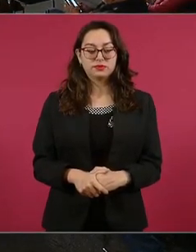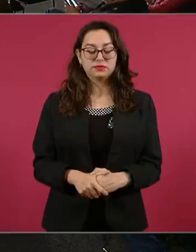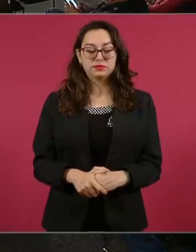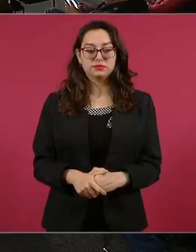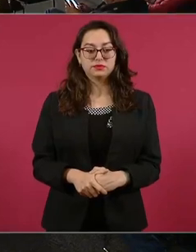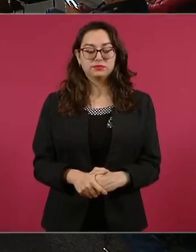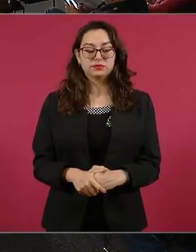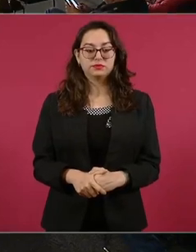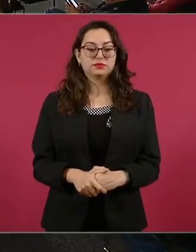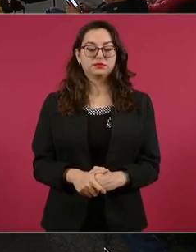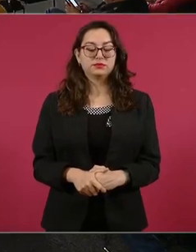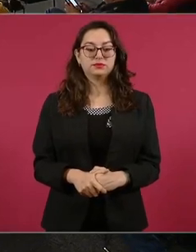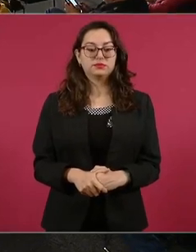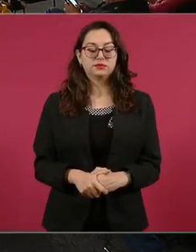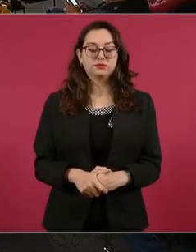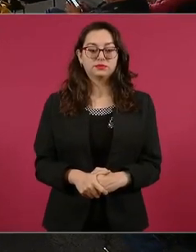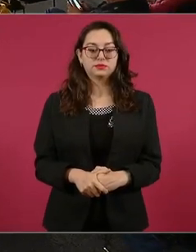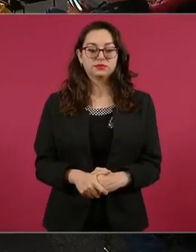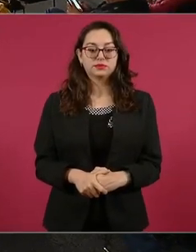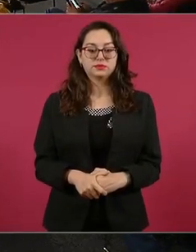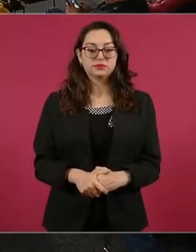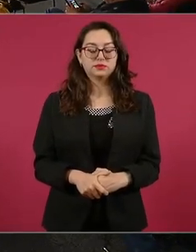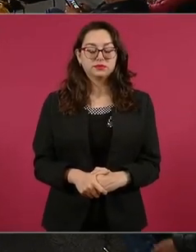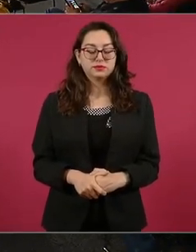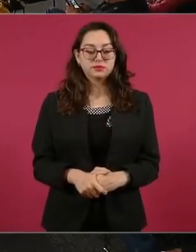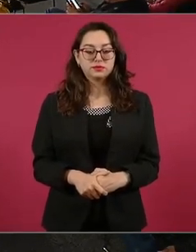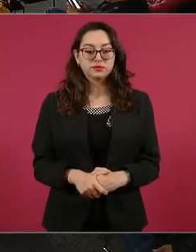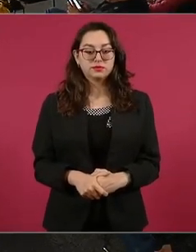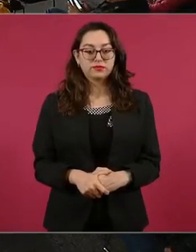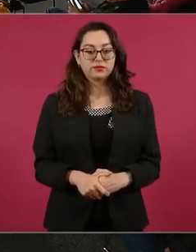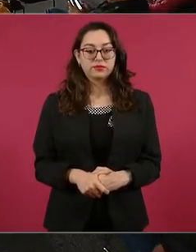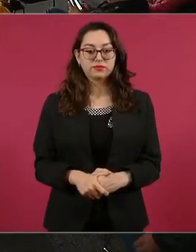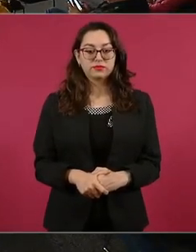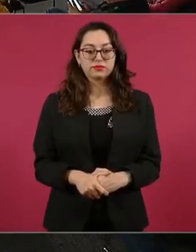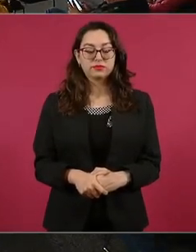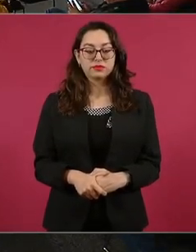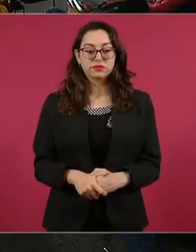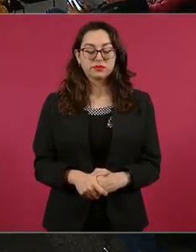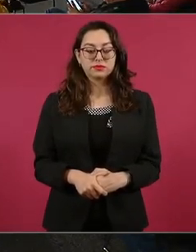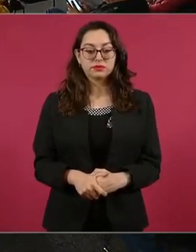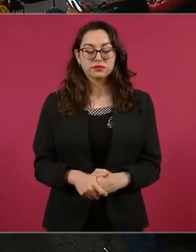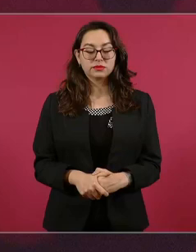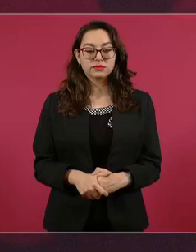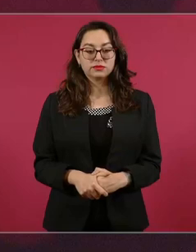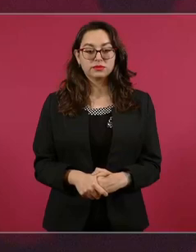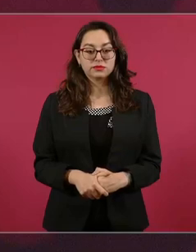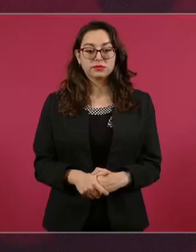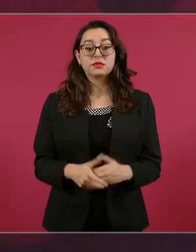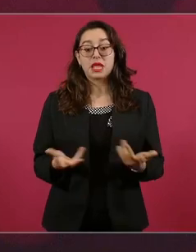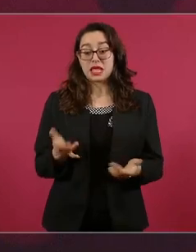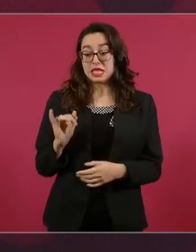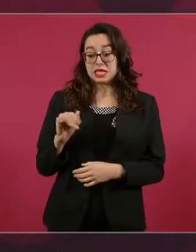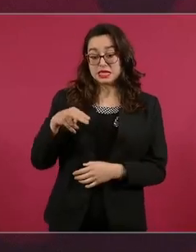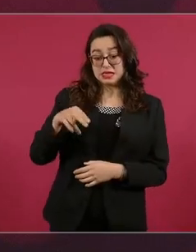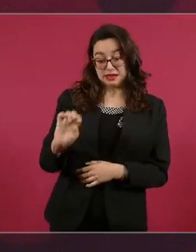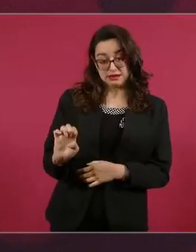que han venido definiendo con el INE,